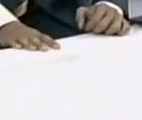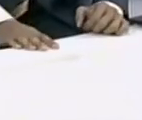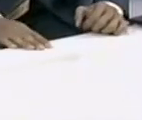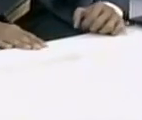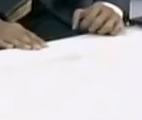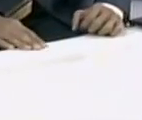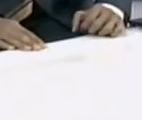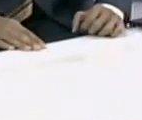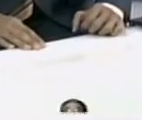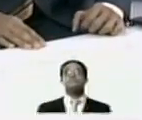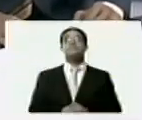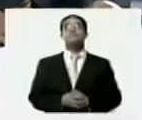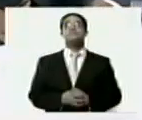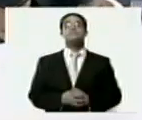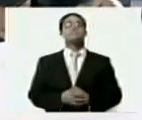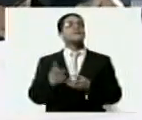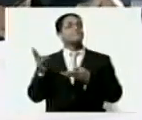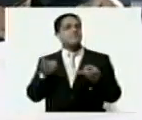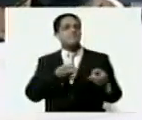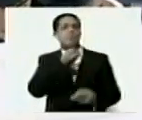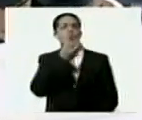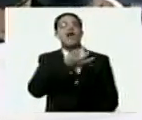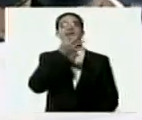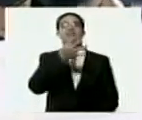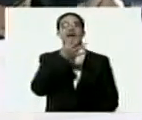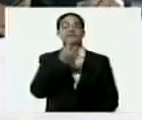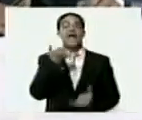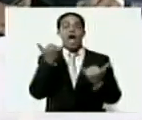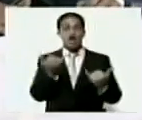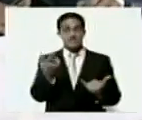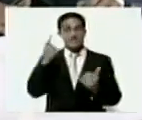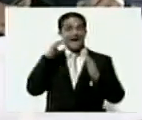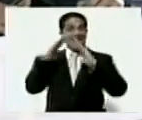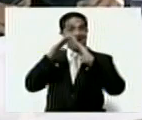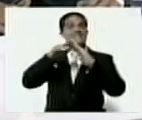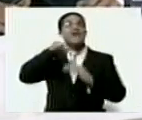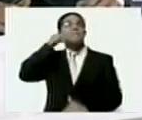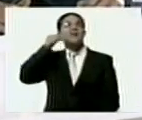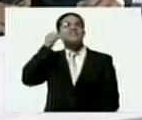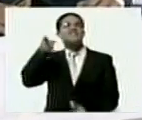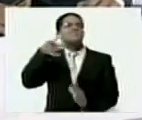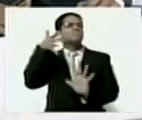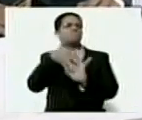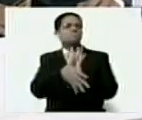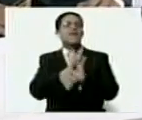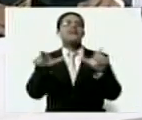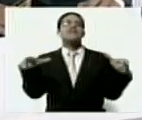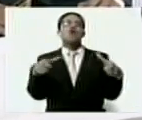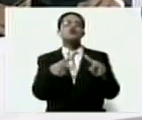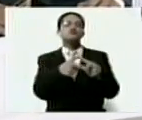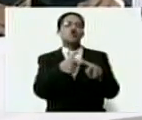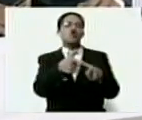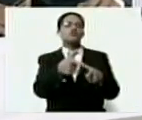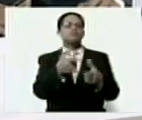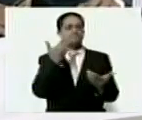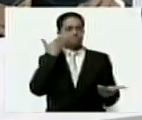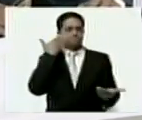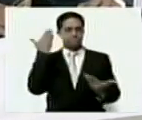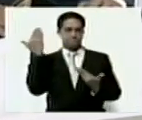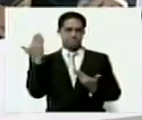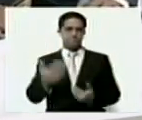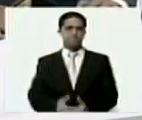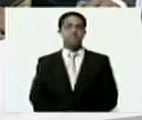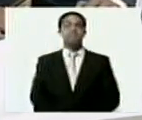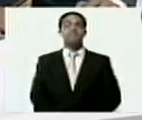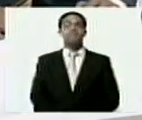Bienvenidos a la emisión meridiana de la noticia. Buenas tardes. A esta hora en la Casa Amarilla se desarrolla una reunión con el cuerpo diplomático. Nuestra compañera Enni Ángel